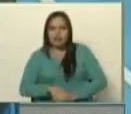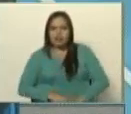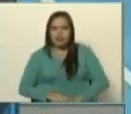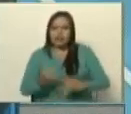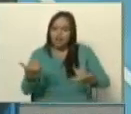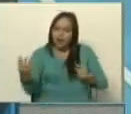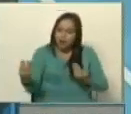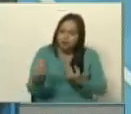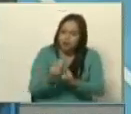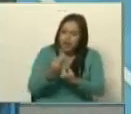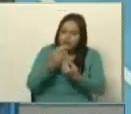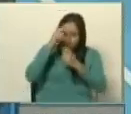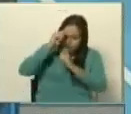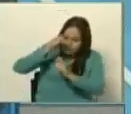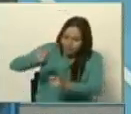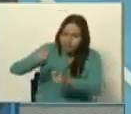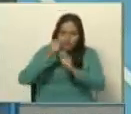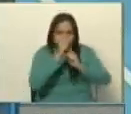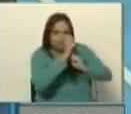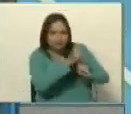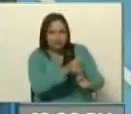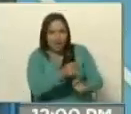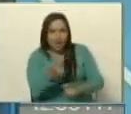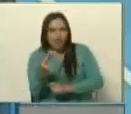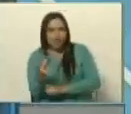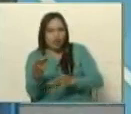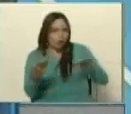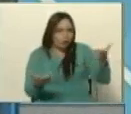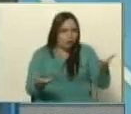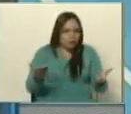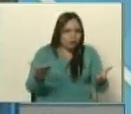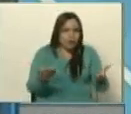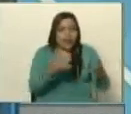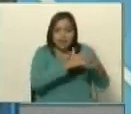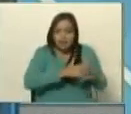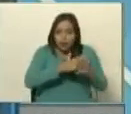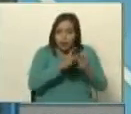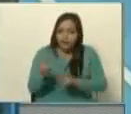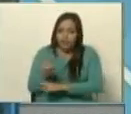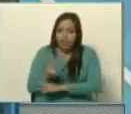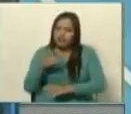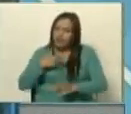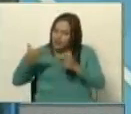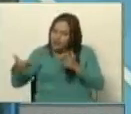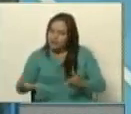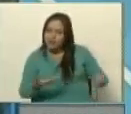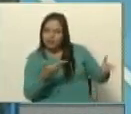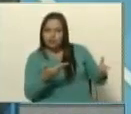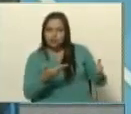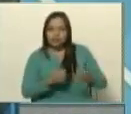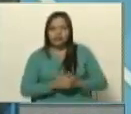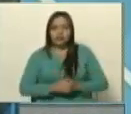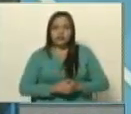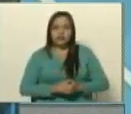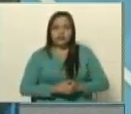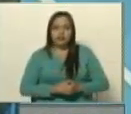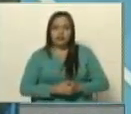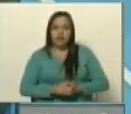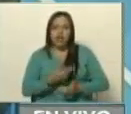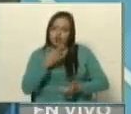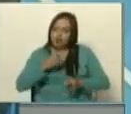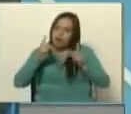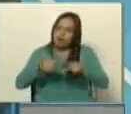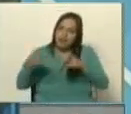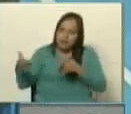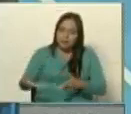acercamiento respetuoso entre estados soberanos. Yo lo invito, me sumo a la invitación que hace el presidente